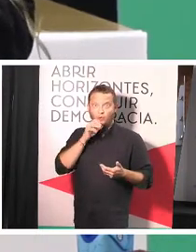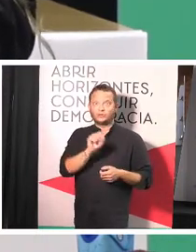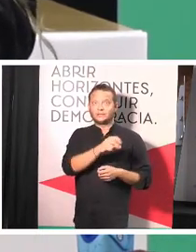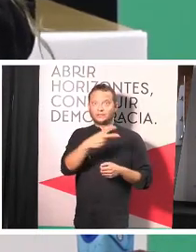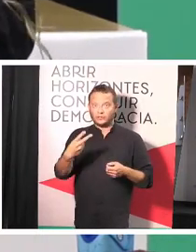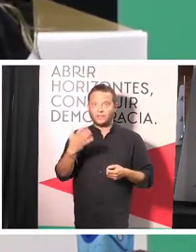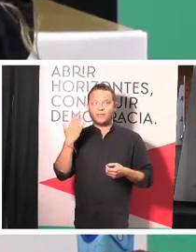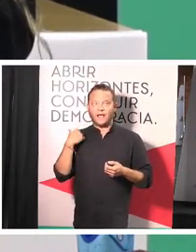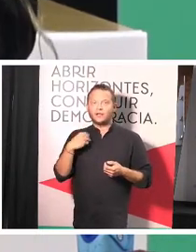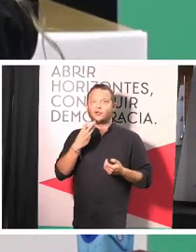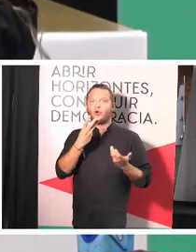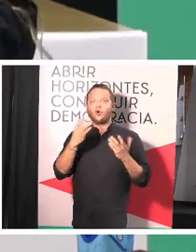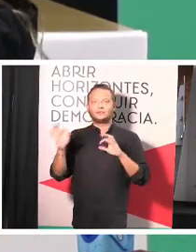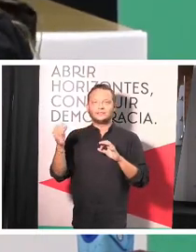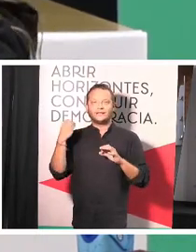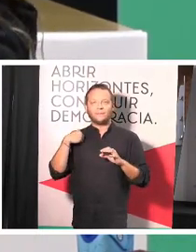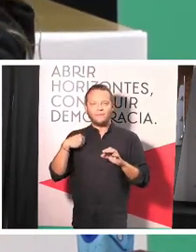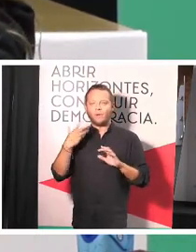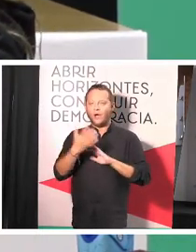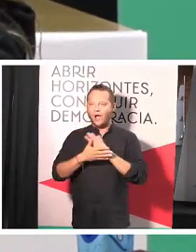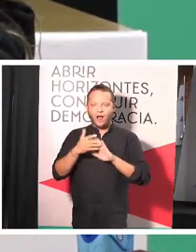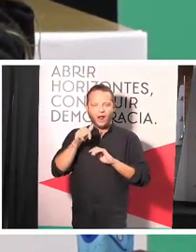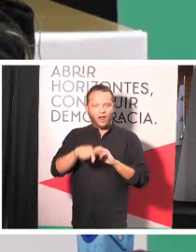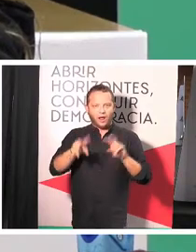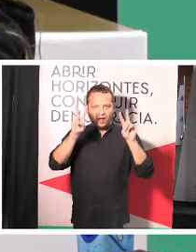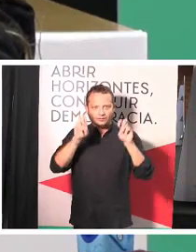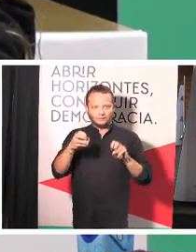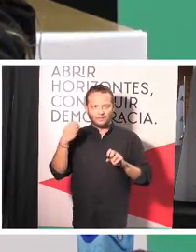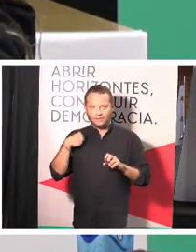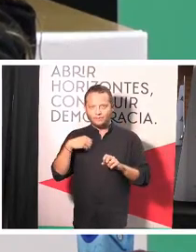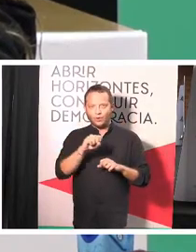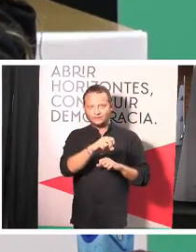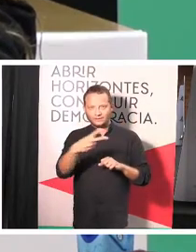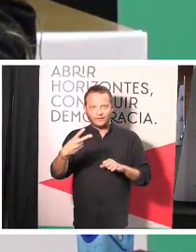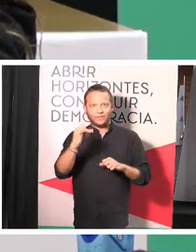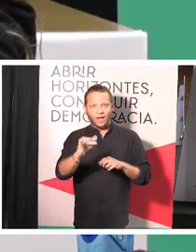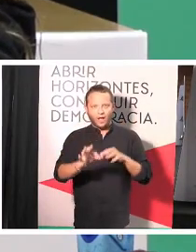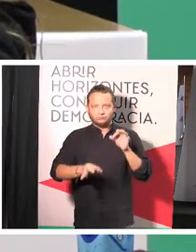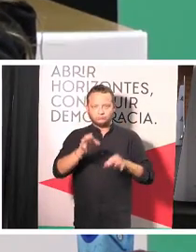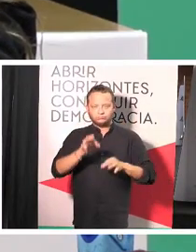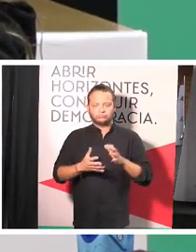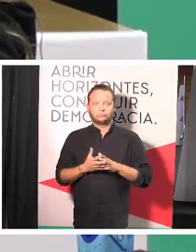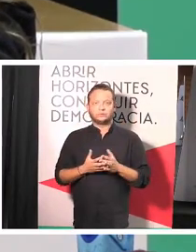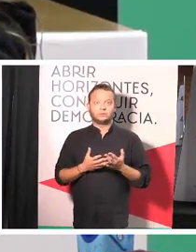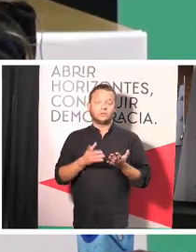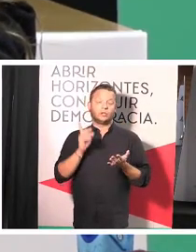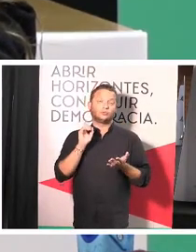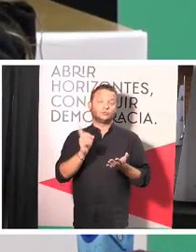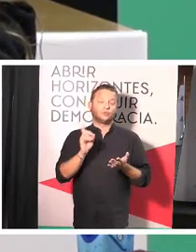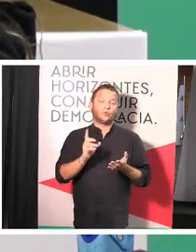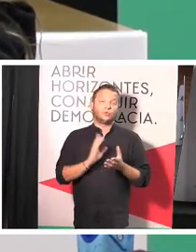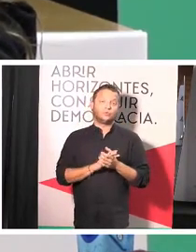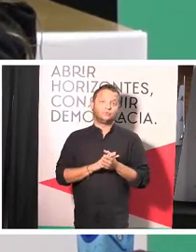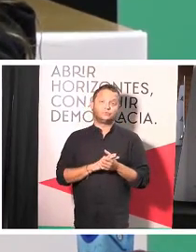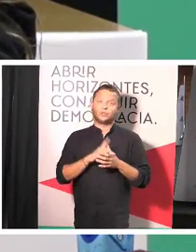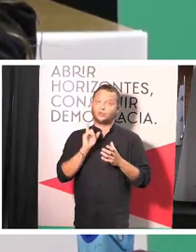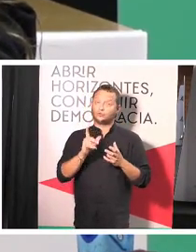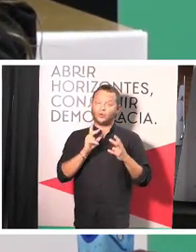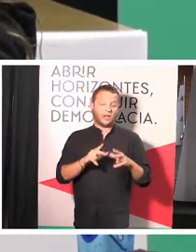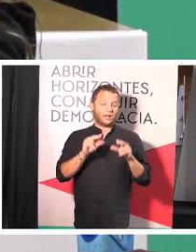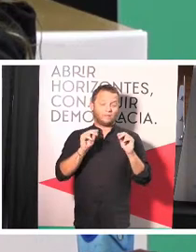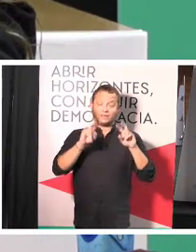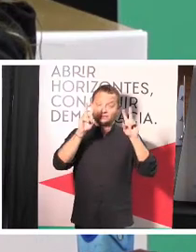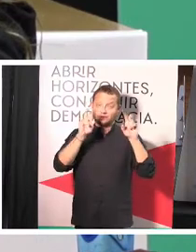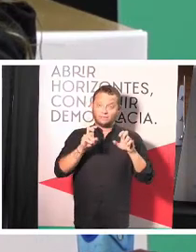sentencia de los años 80 que habla exactamente de lo mismo, ¿no? Así que bueno, solo acabar con